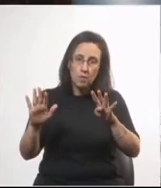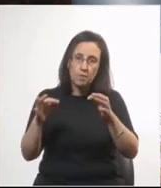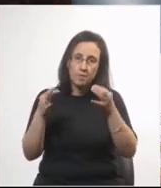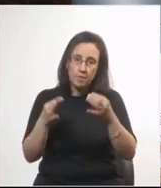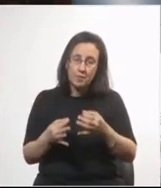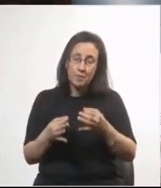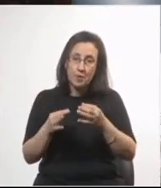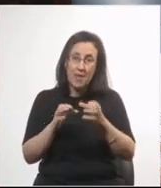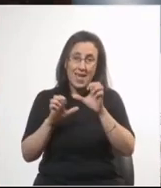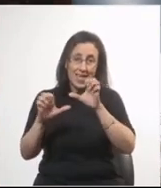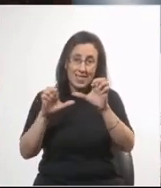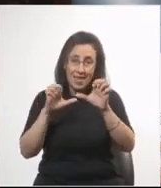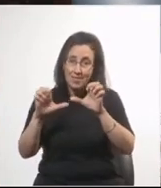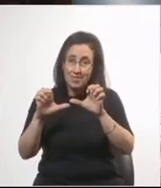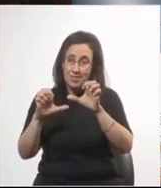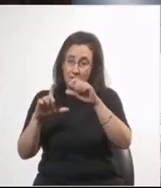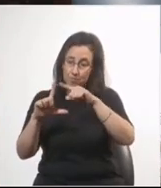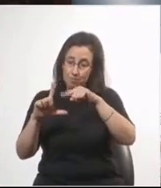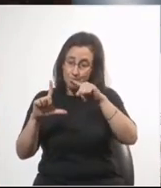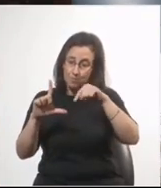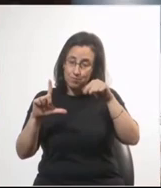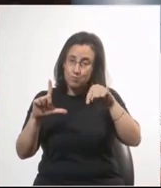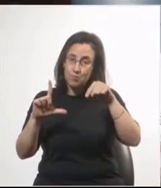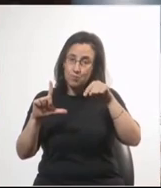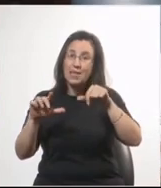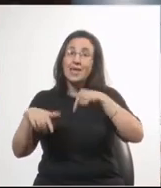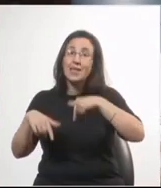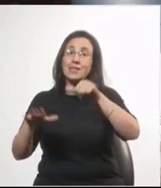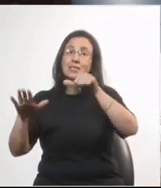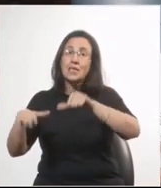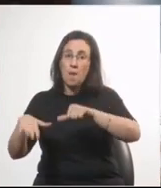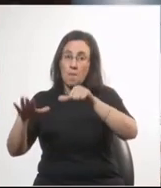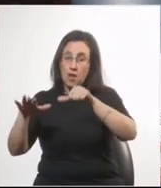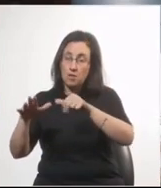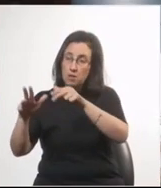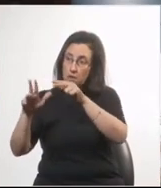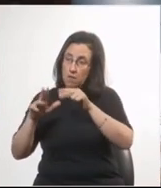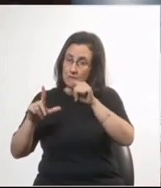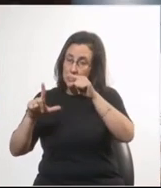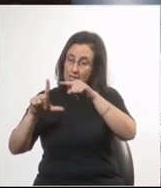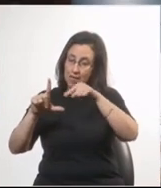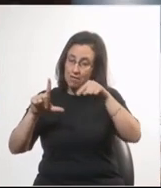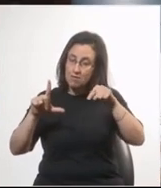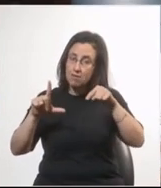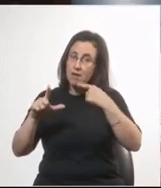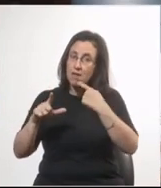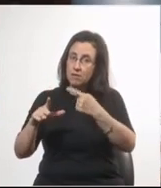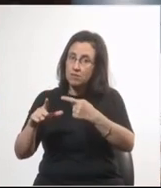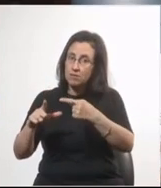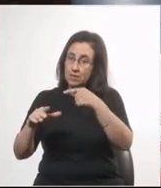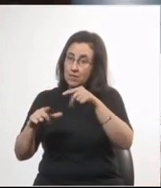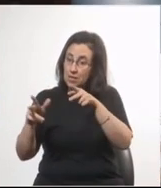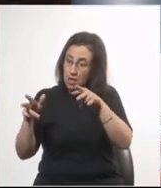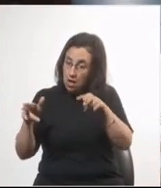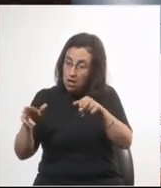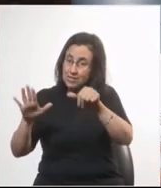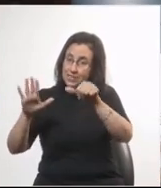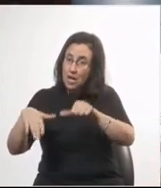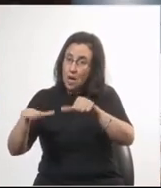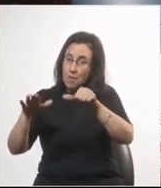las estadísticas del primer semestre de este año. Nos dicen que la pobreza alcanzó en este periodo, en el primer semestre, a